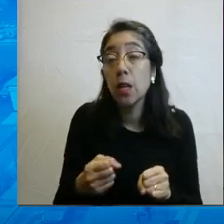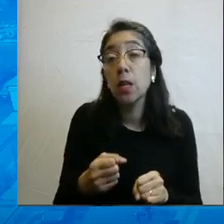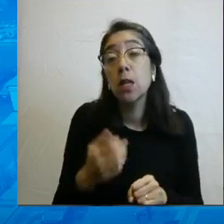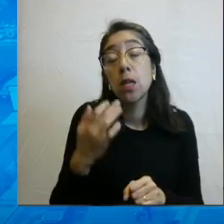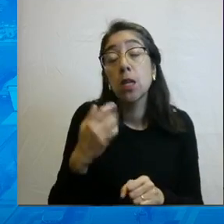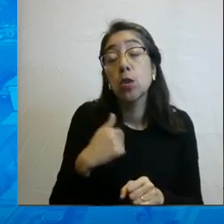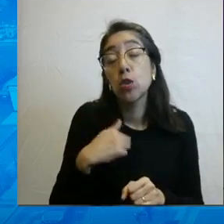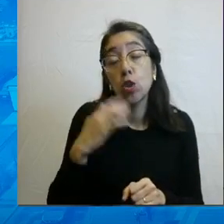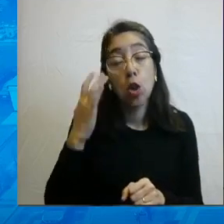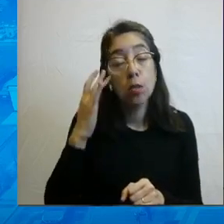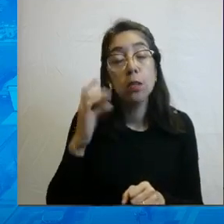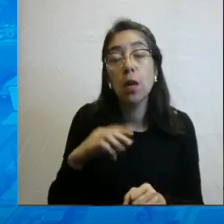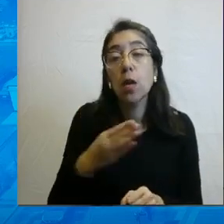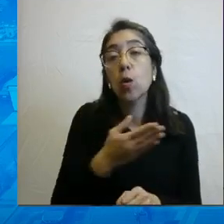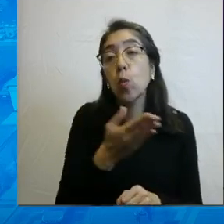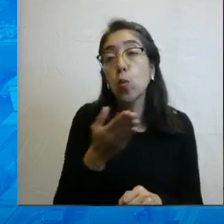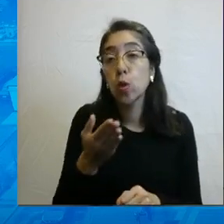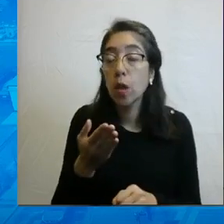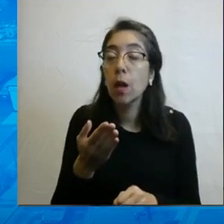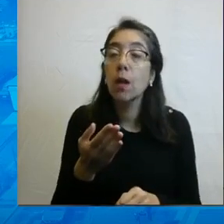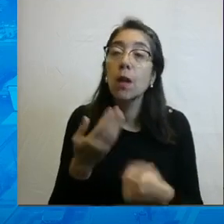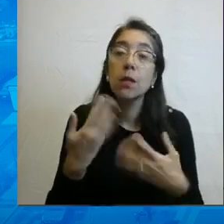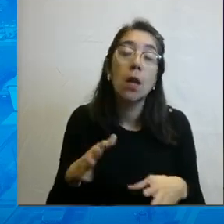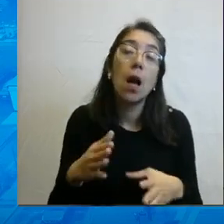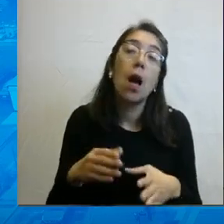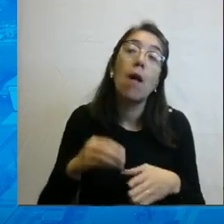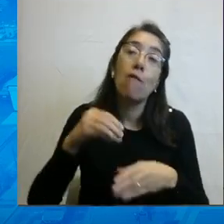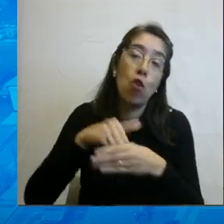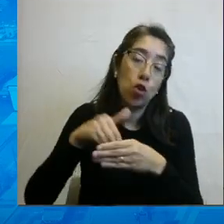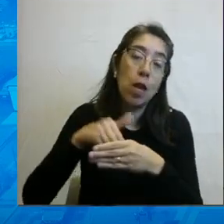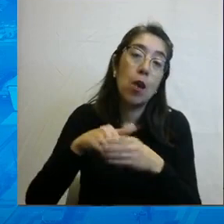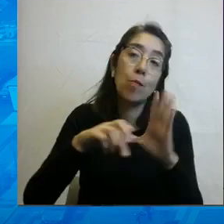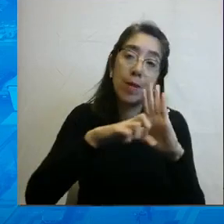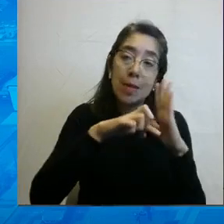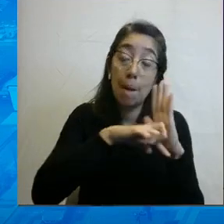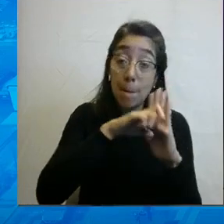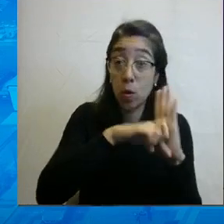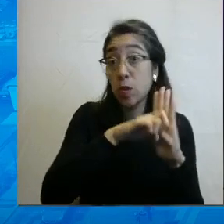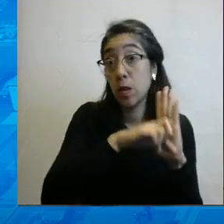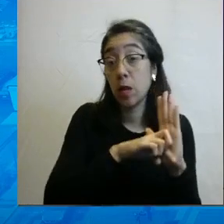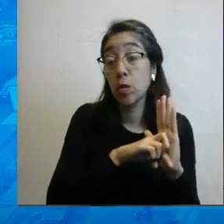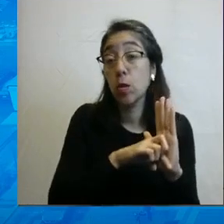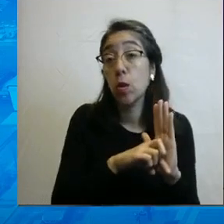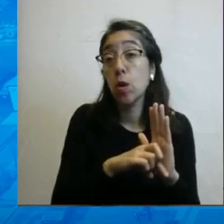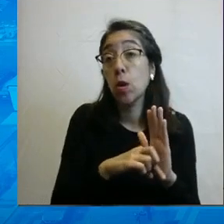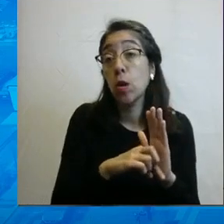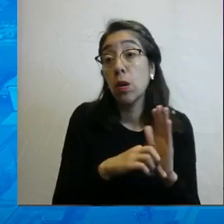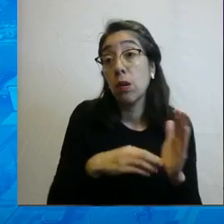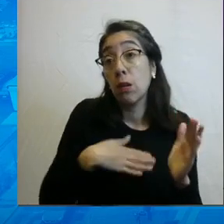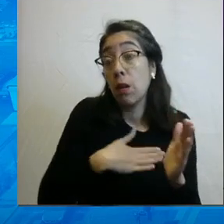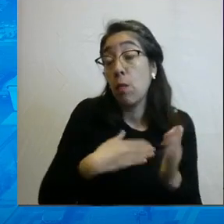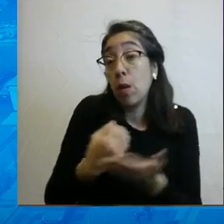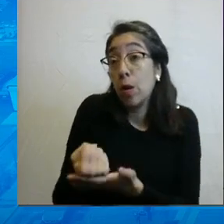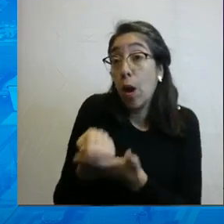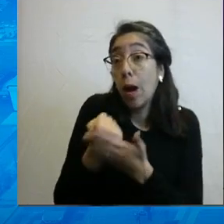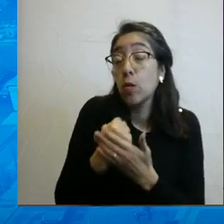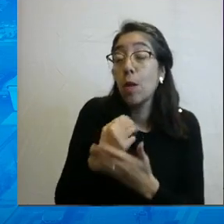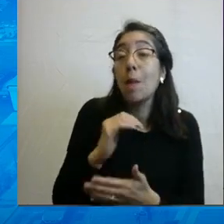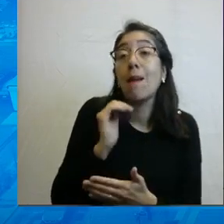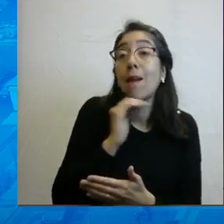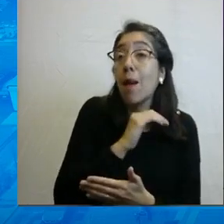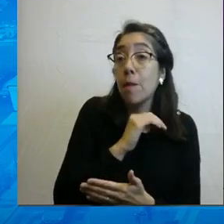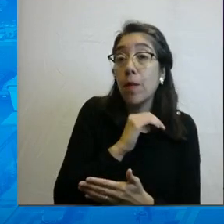aquí, se votó por ese proyecto seguramente, queremos que nos ayuden a acelerar el proceso,